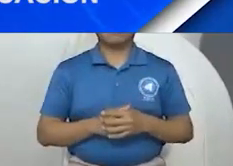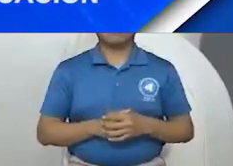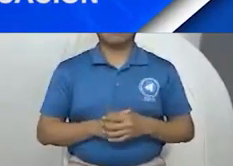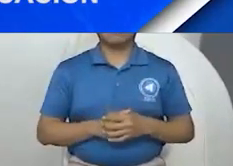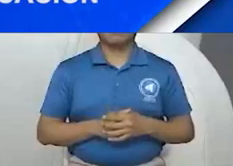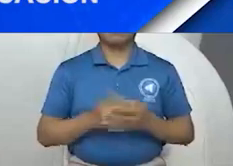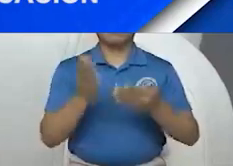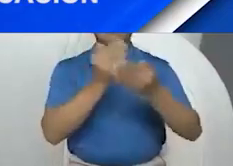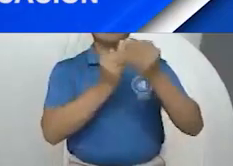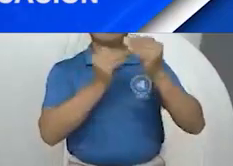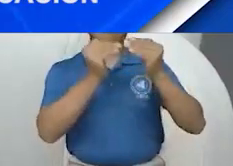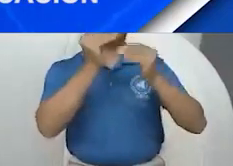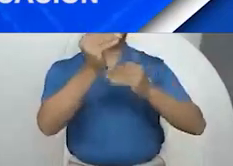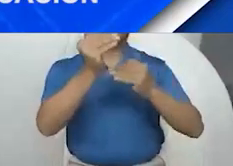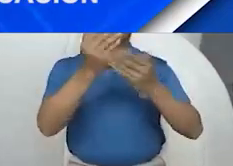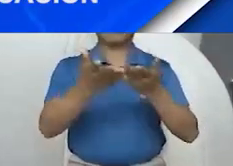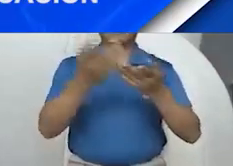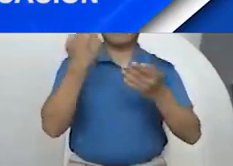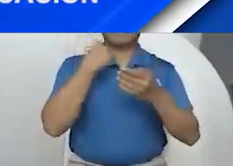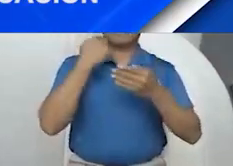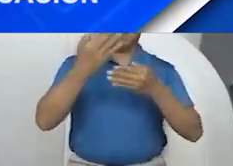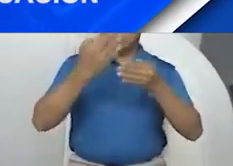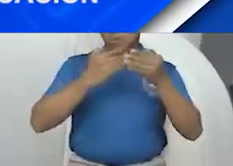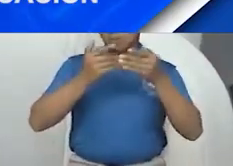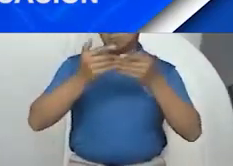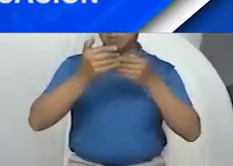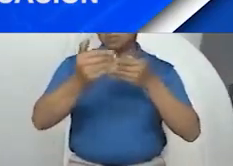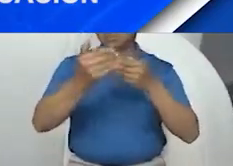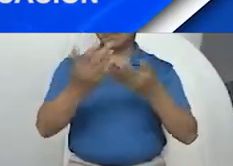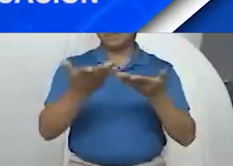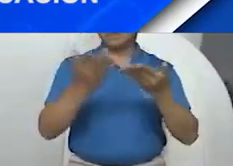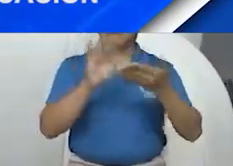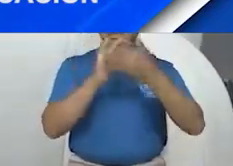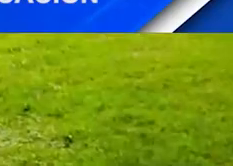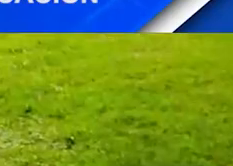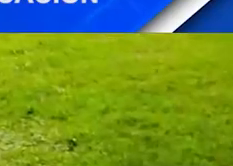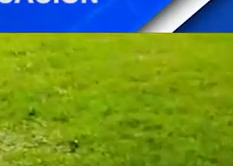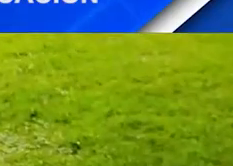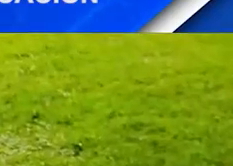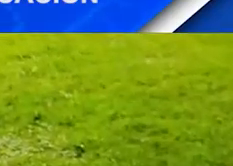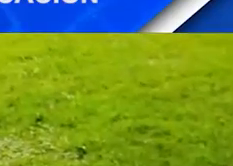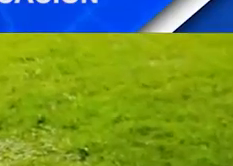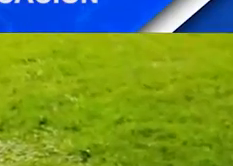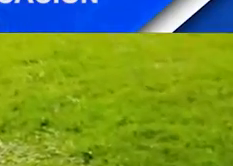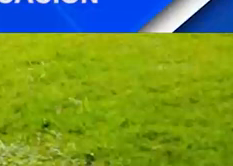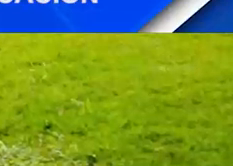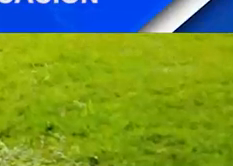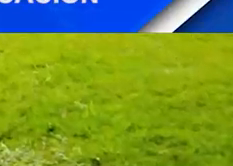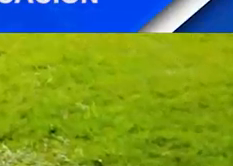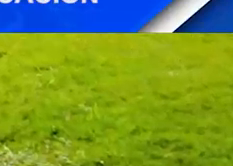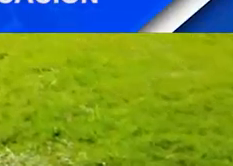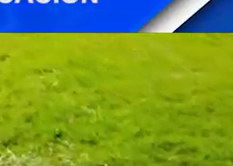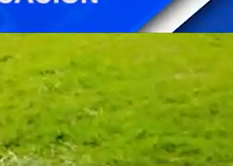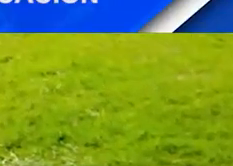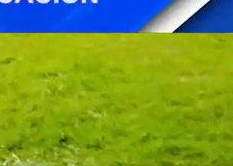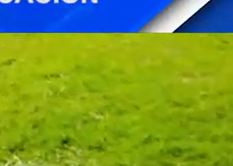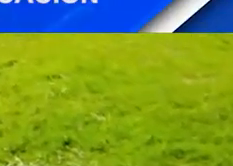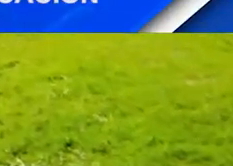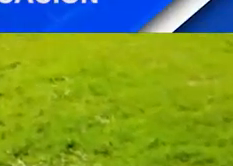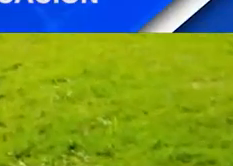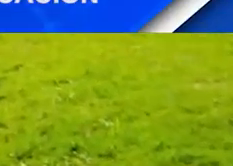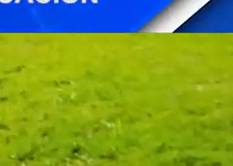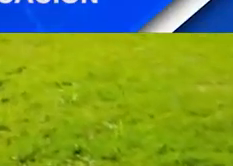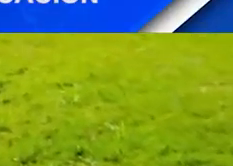un incremento constante el que hemos tenido como comunidad universitaria. Para el próximo año se espera que ingresen a la